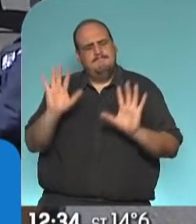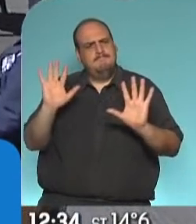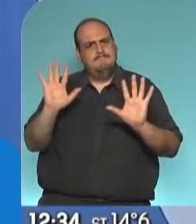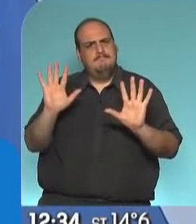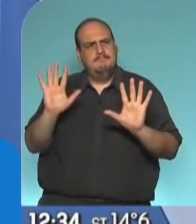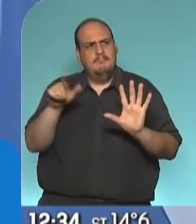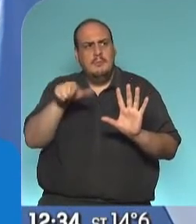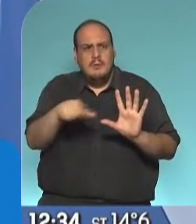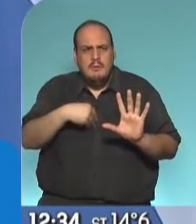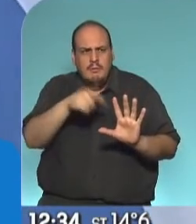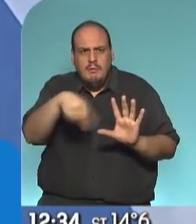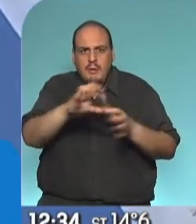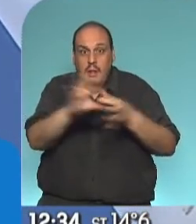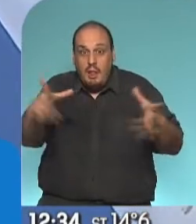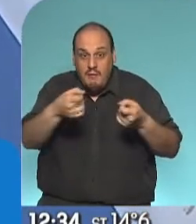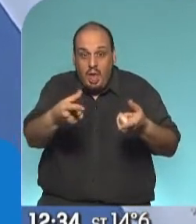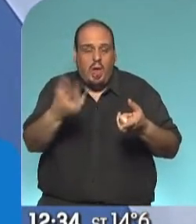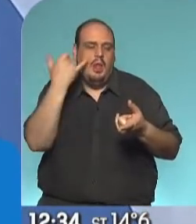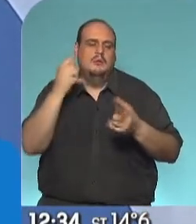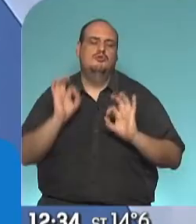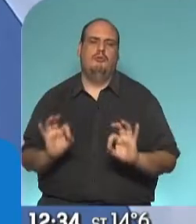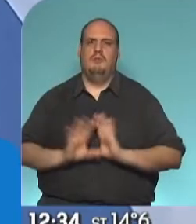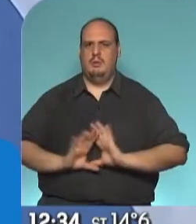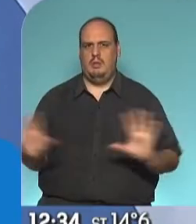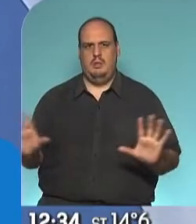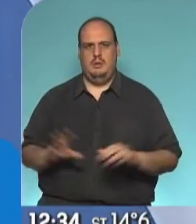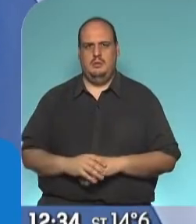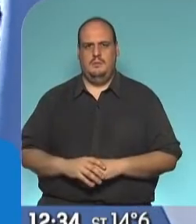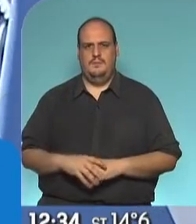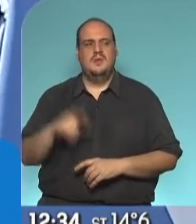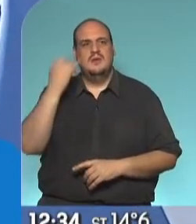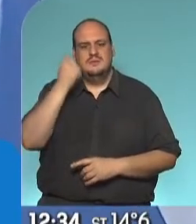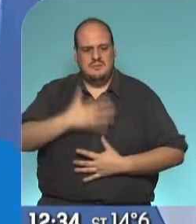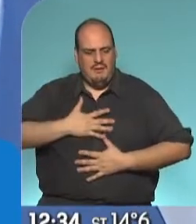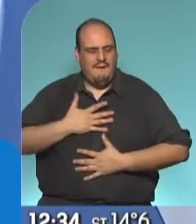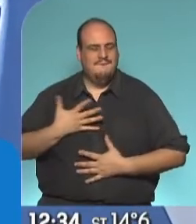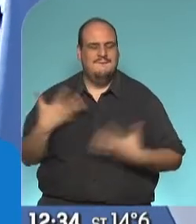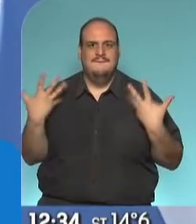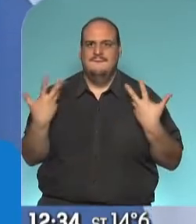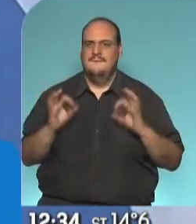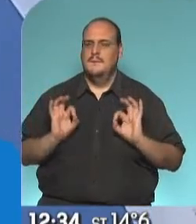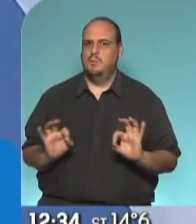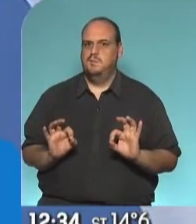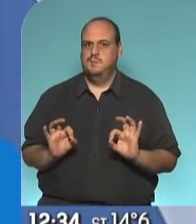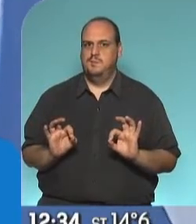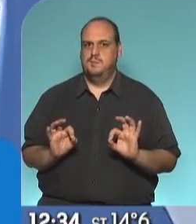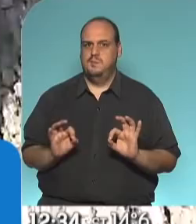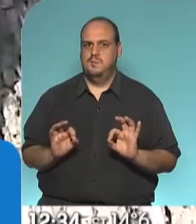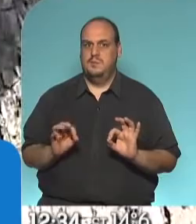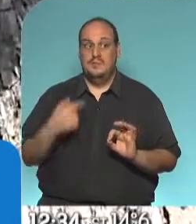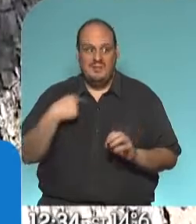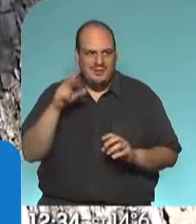hacerlos libres. Con eso solo colmaba su espíritu. Con solo